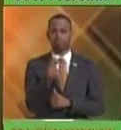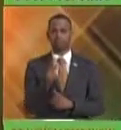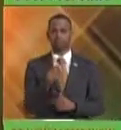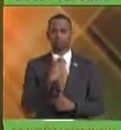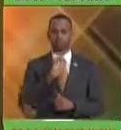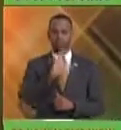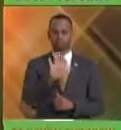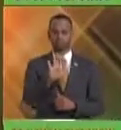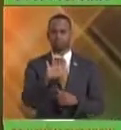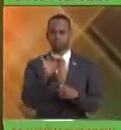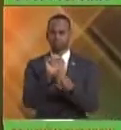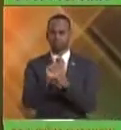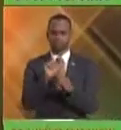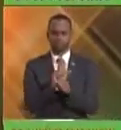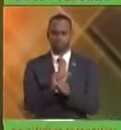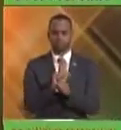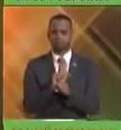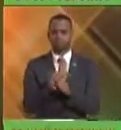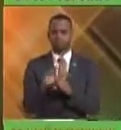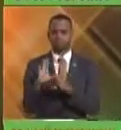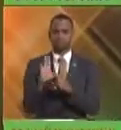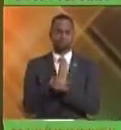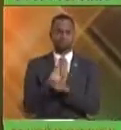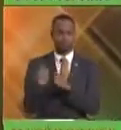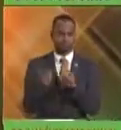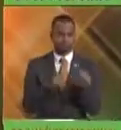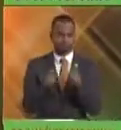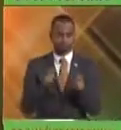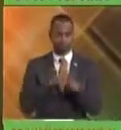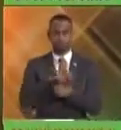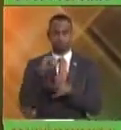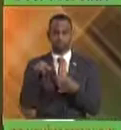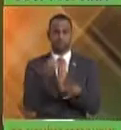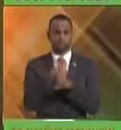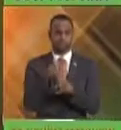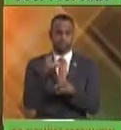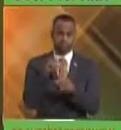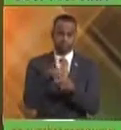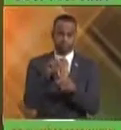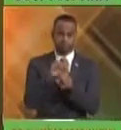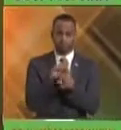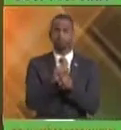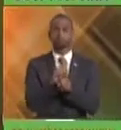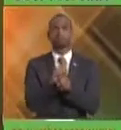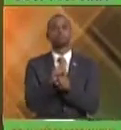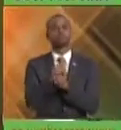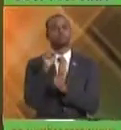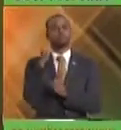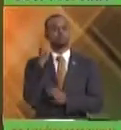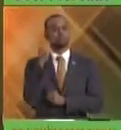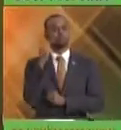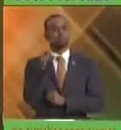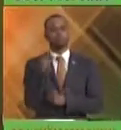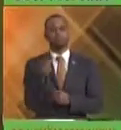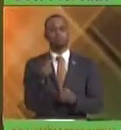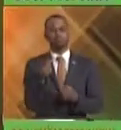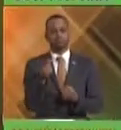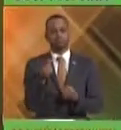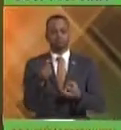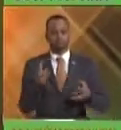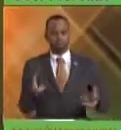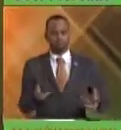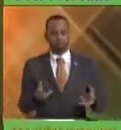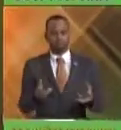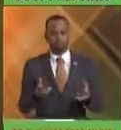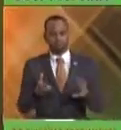trabajo o en su empresa o en la institución donde trabaja entiende que se está fomentando